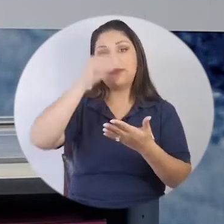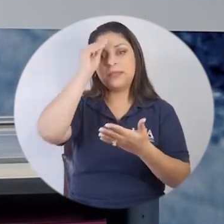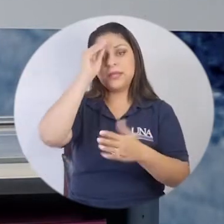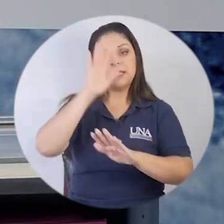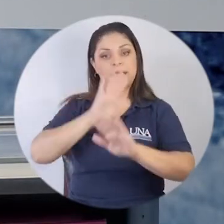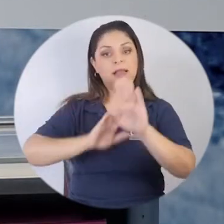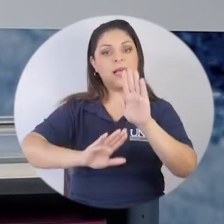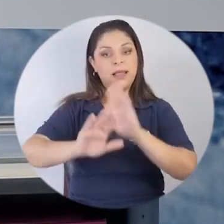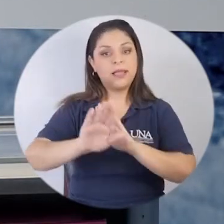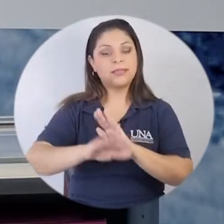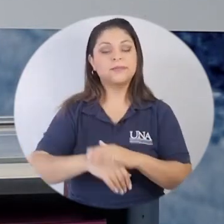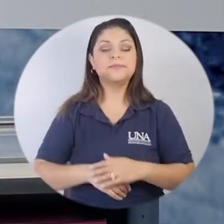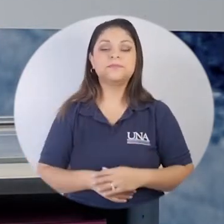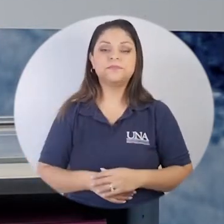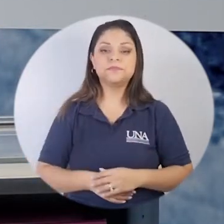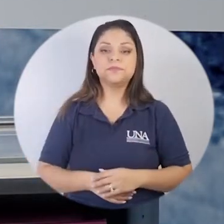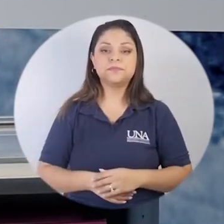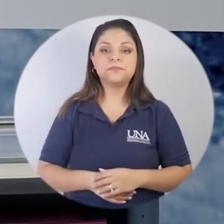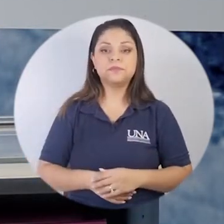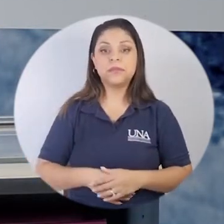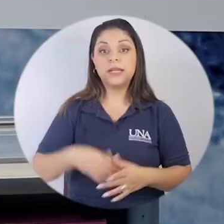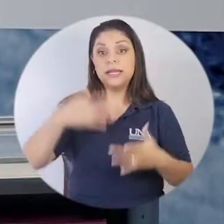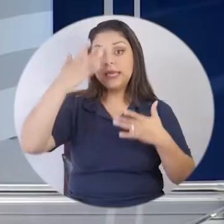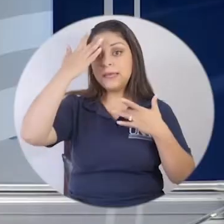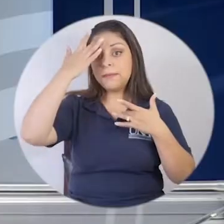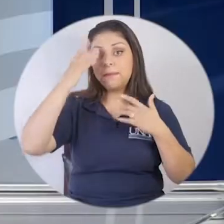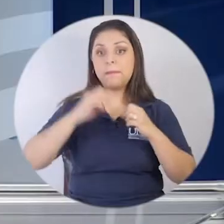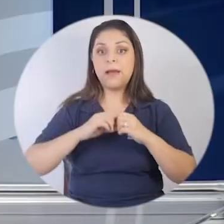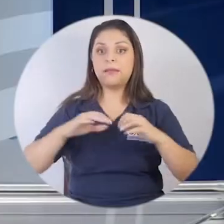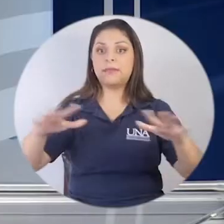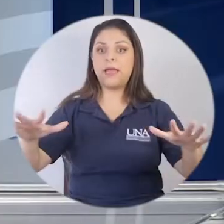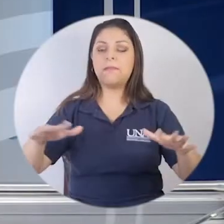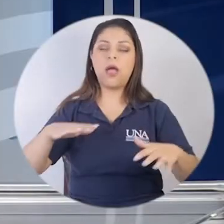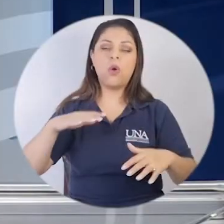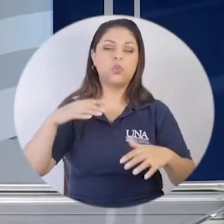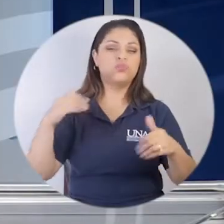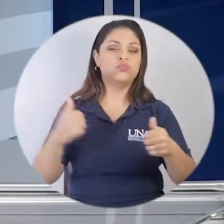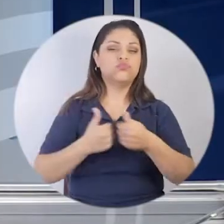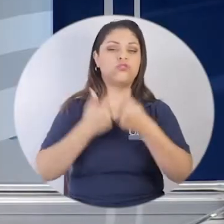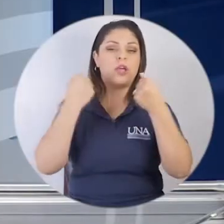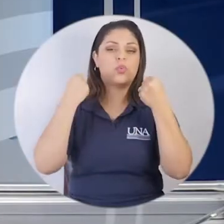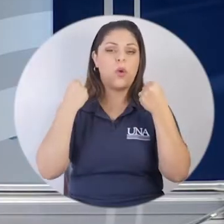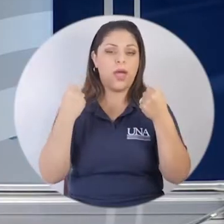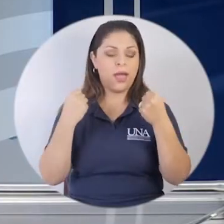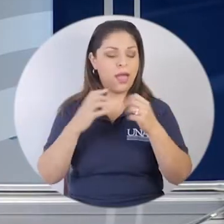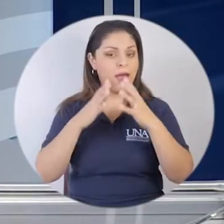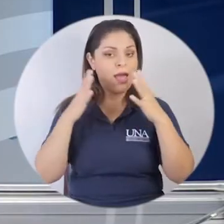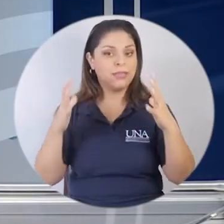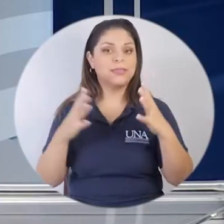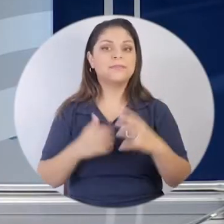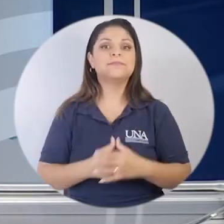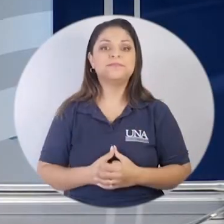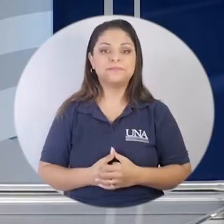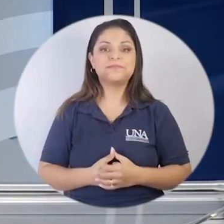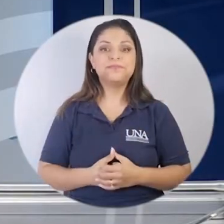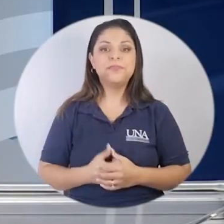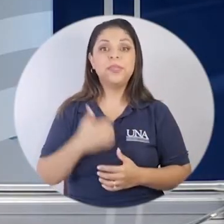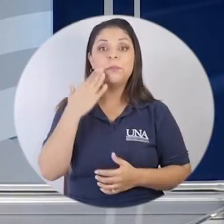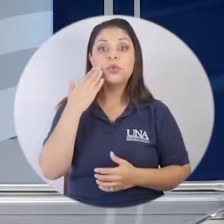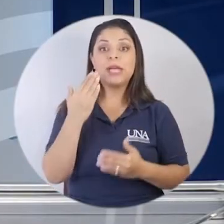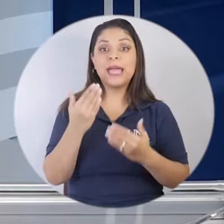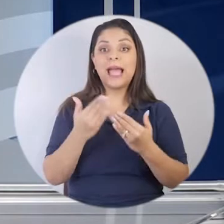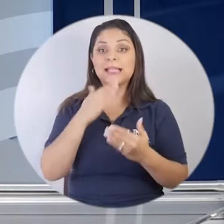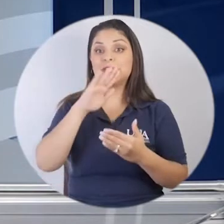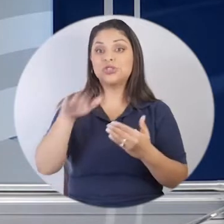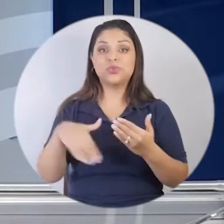y salir adelante en los estudios. Y la pandemia significó un reto enorme en este sentido, ¿verdad? Porque casi